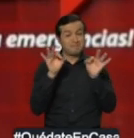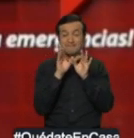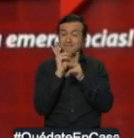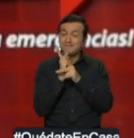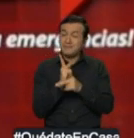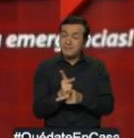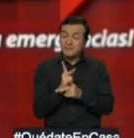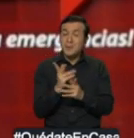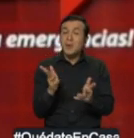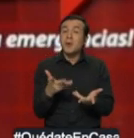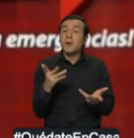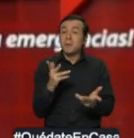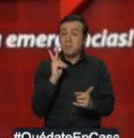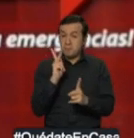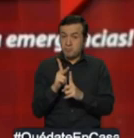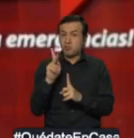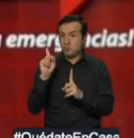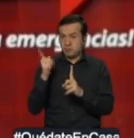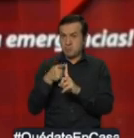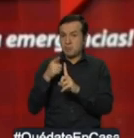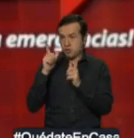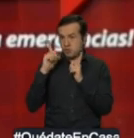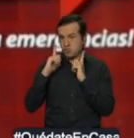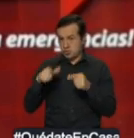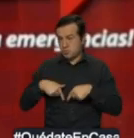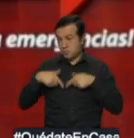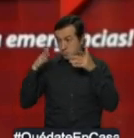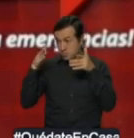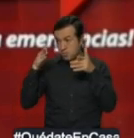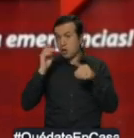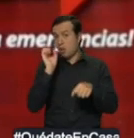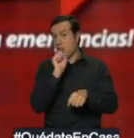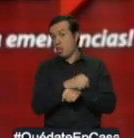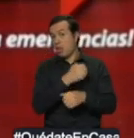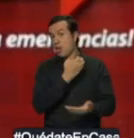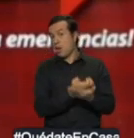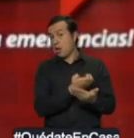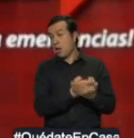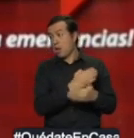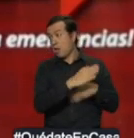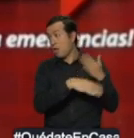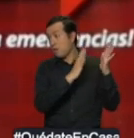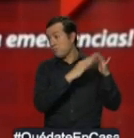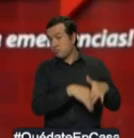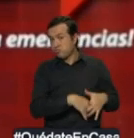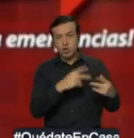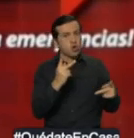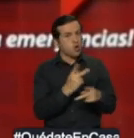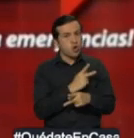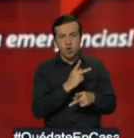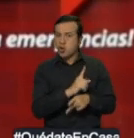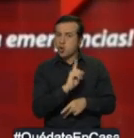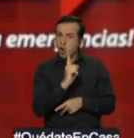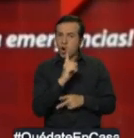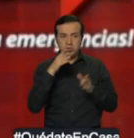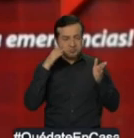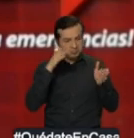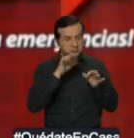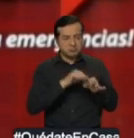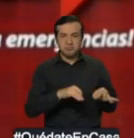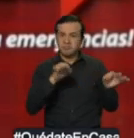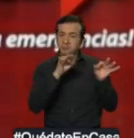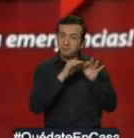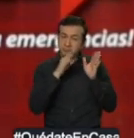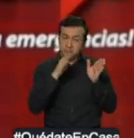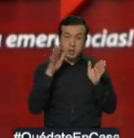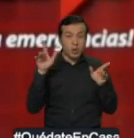poniendo por delante el tema de salud pero sin descuidar las consecuencias de una crisis aquí en todo el mundo se traslada